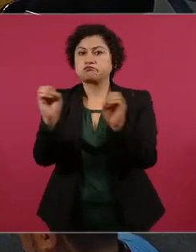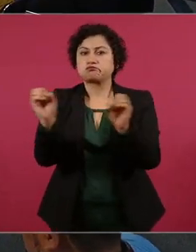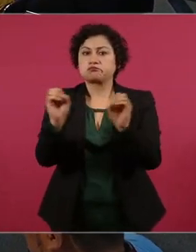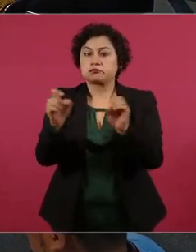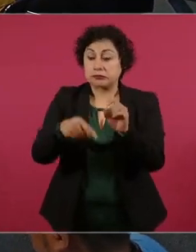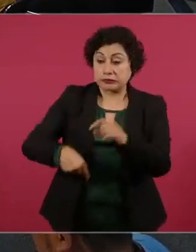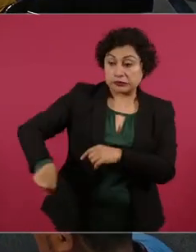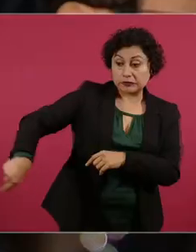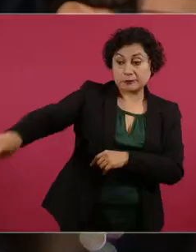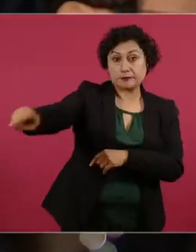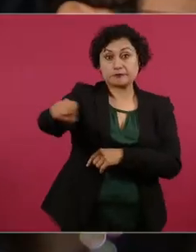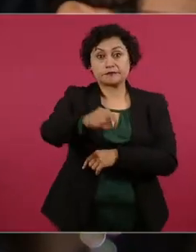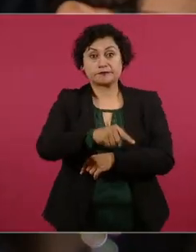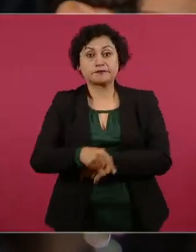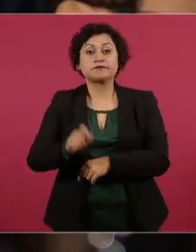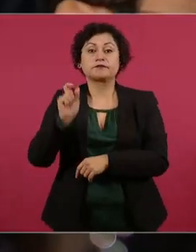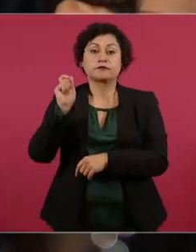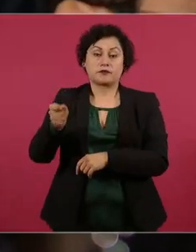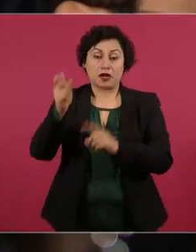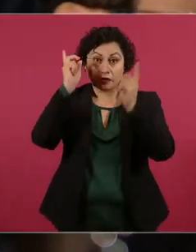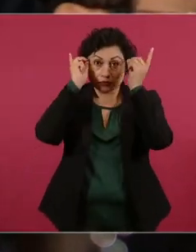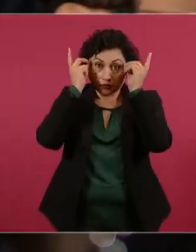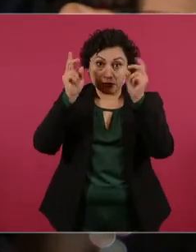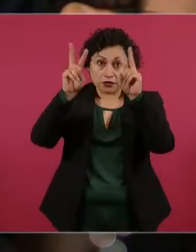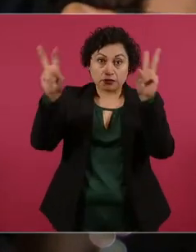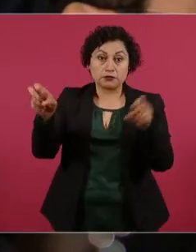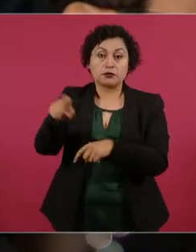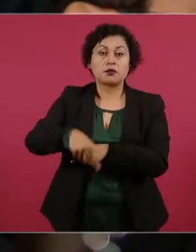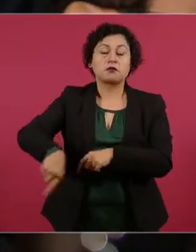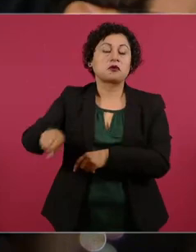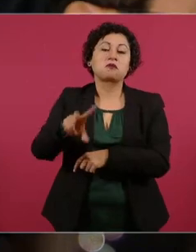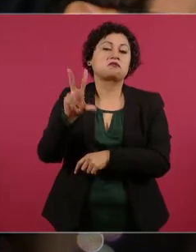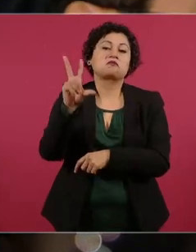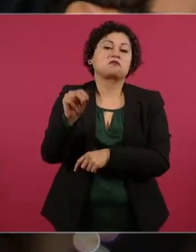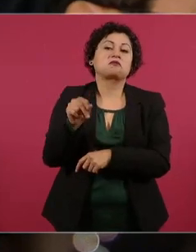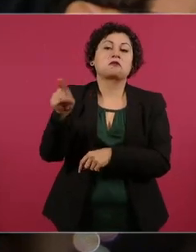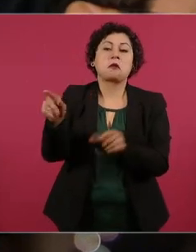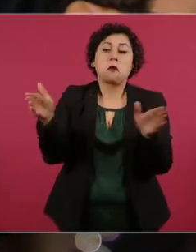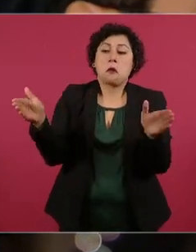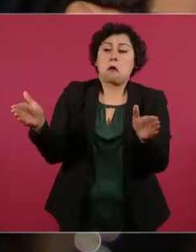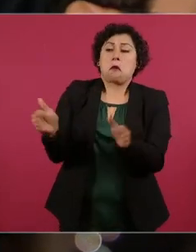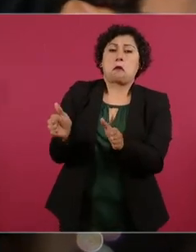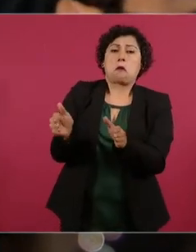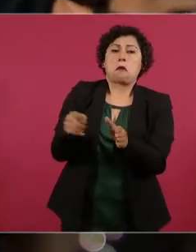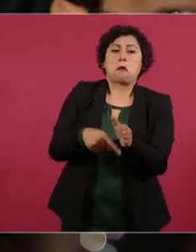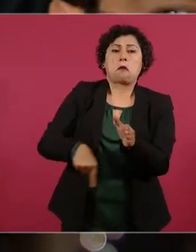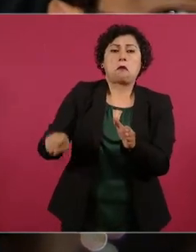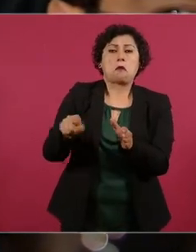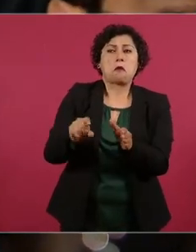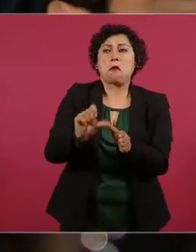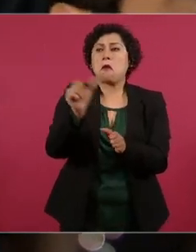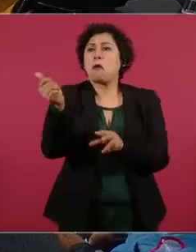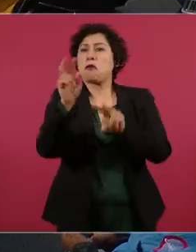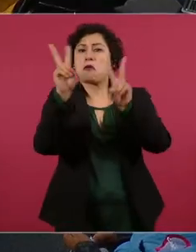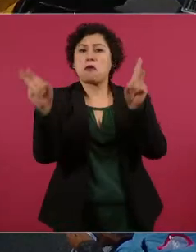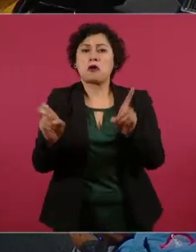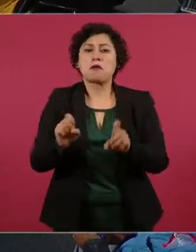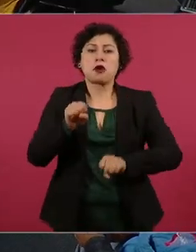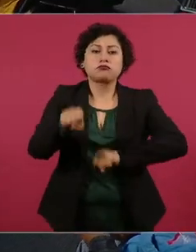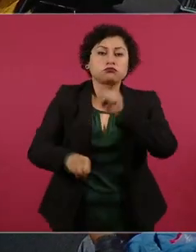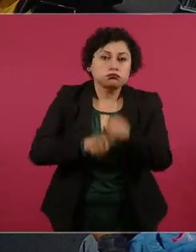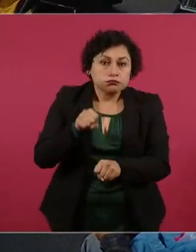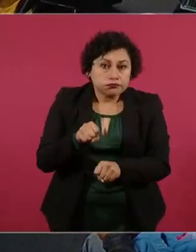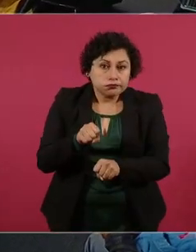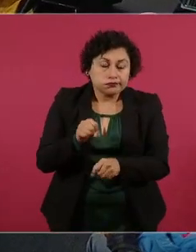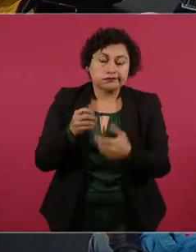existir una que tenga que ver con lo ecuestre, pues es más bien una pequeña pista que está relacionada con el tema de ciclismo. En ese sentido, lo